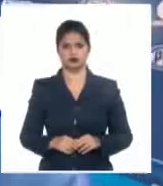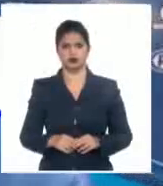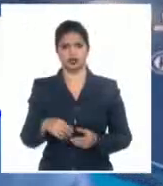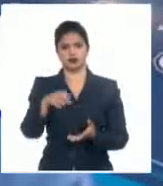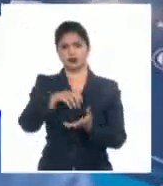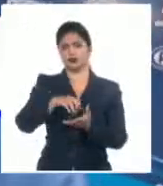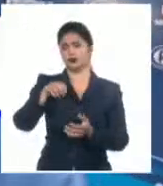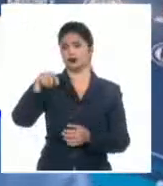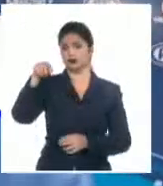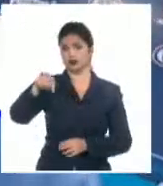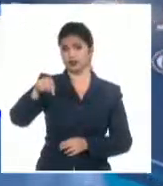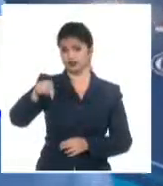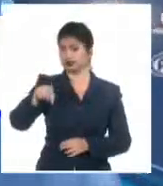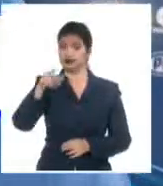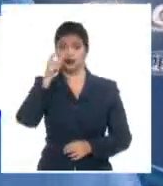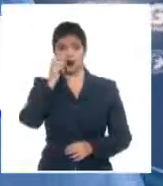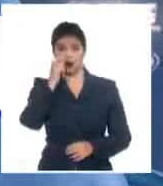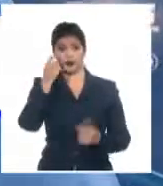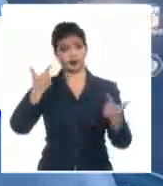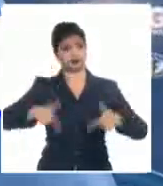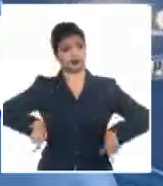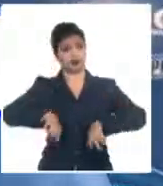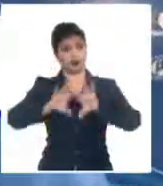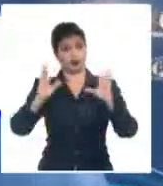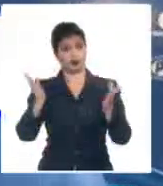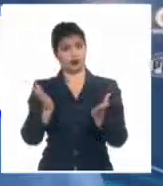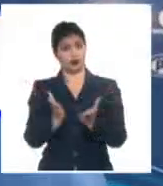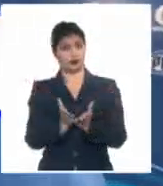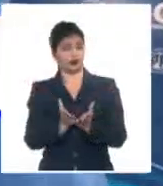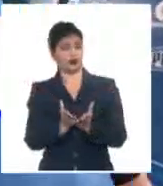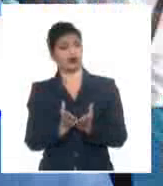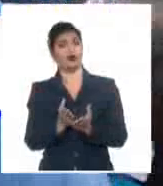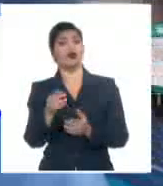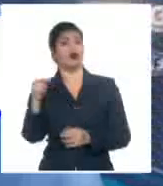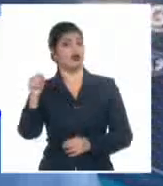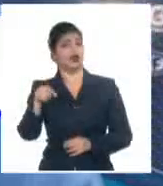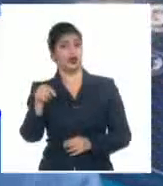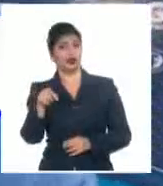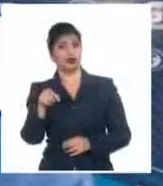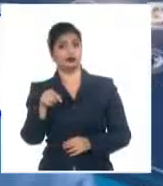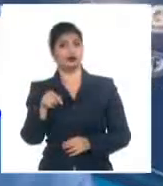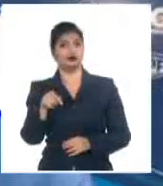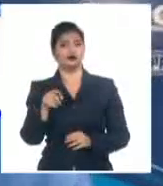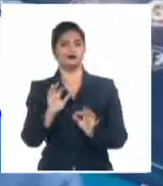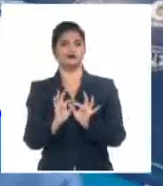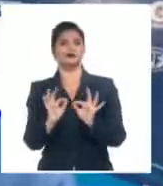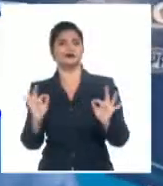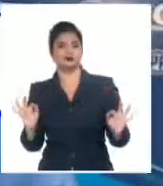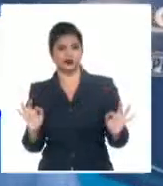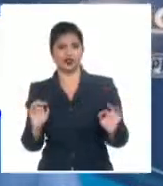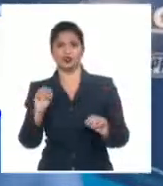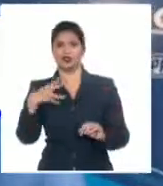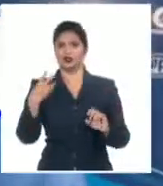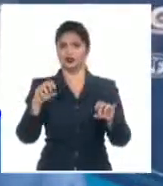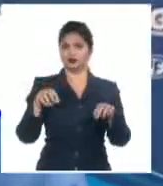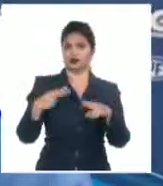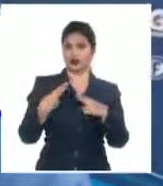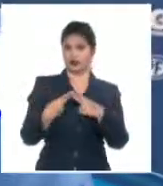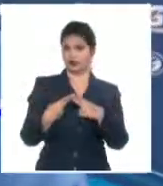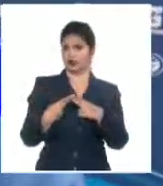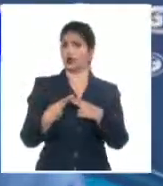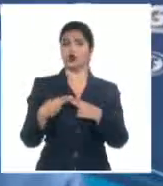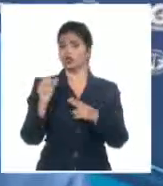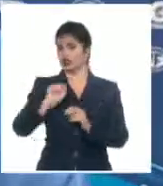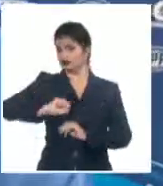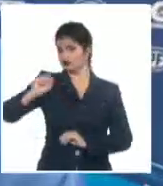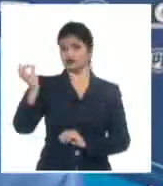mundo y recordista olímpico, tuvo un gran nivel, porque hace más de 4 juegos que no se lanzaba la plata y el